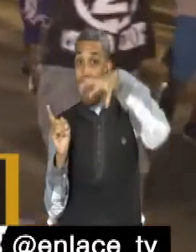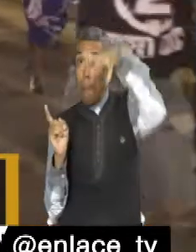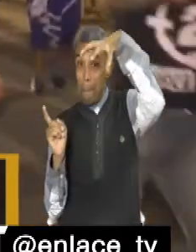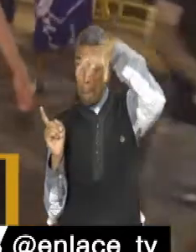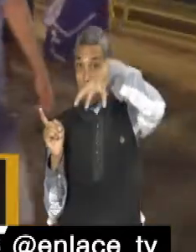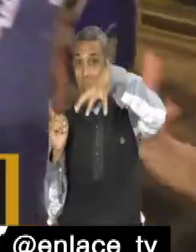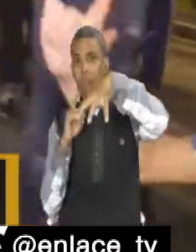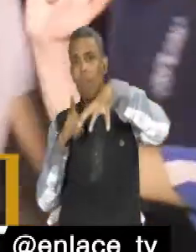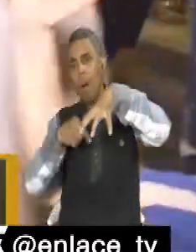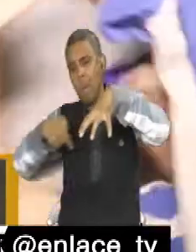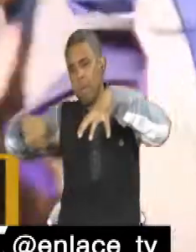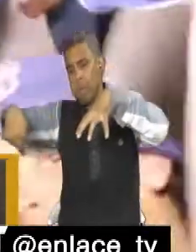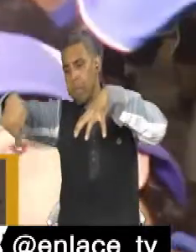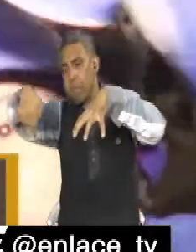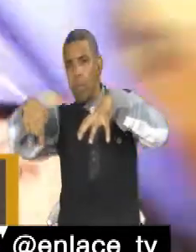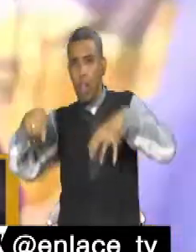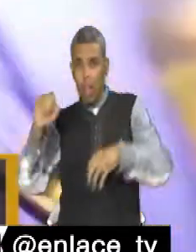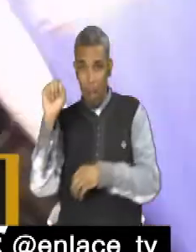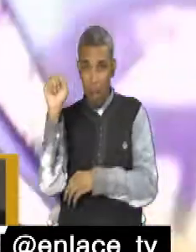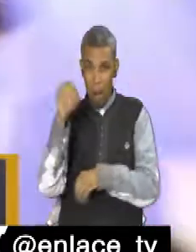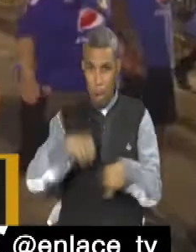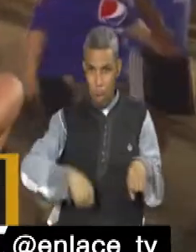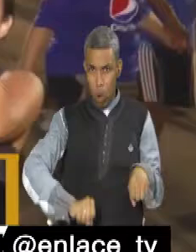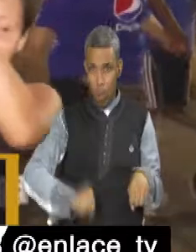movimiento de estos hinchas